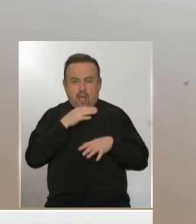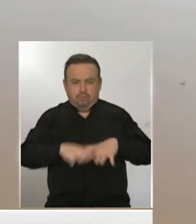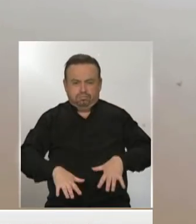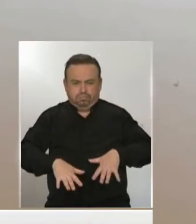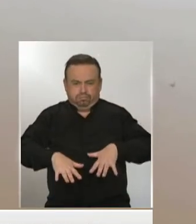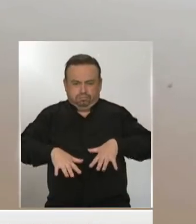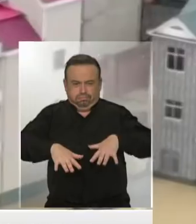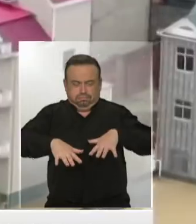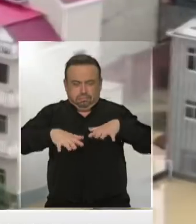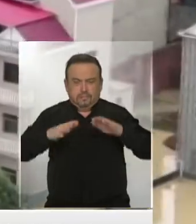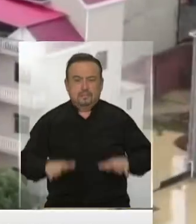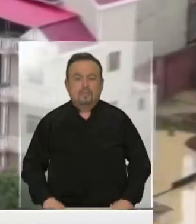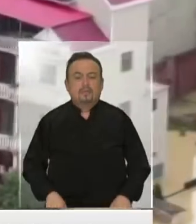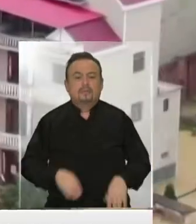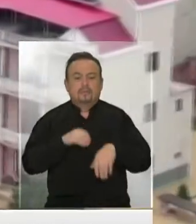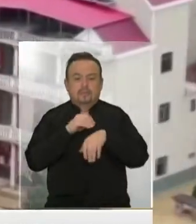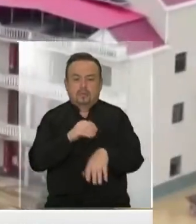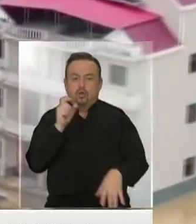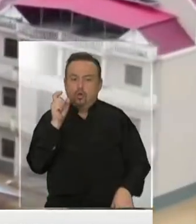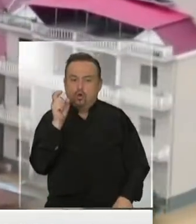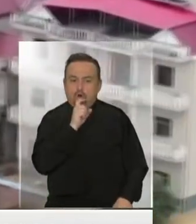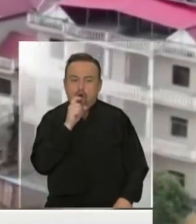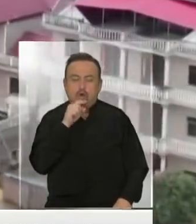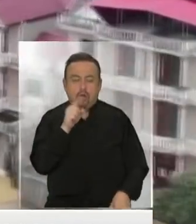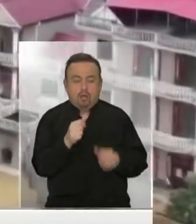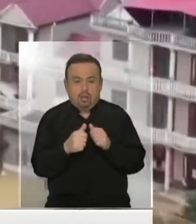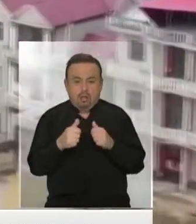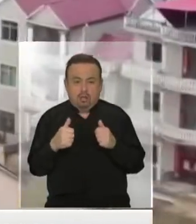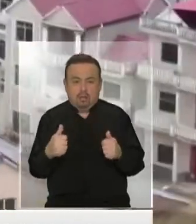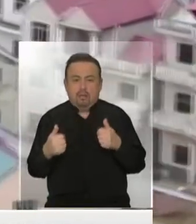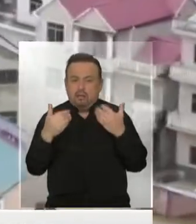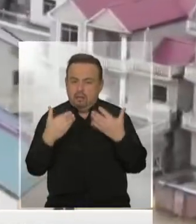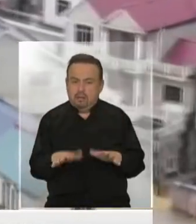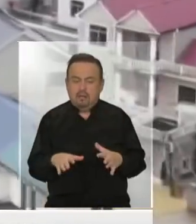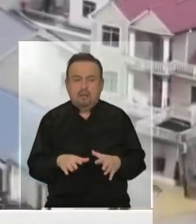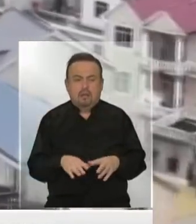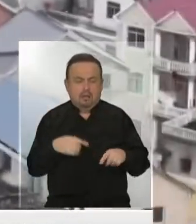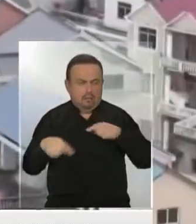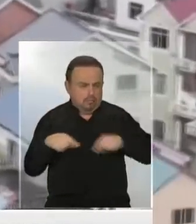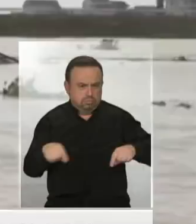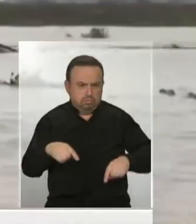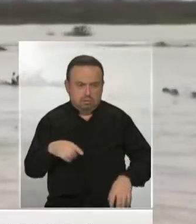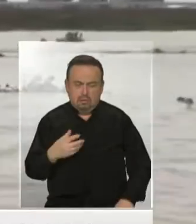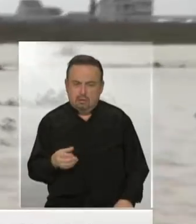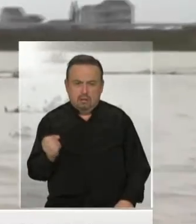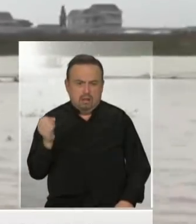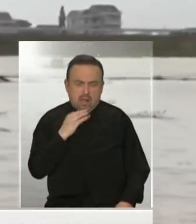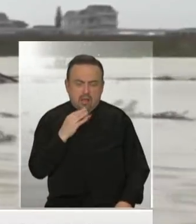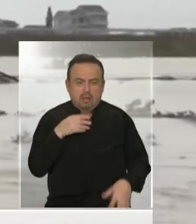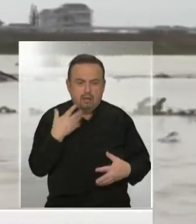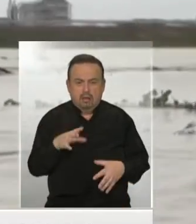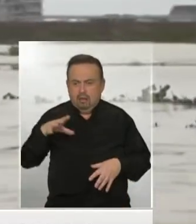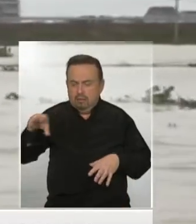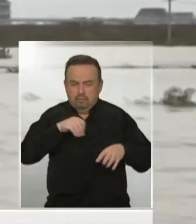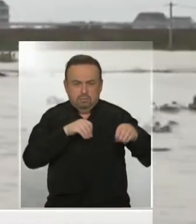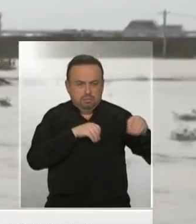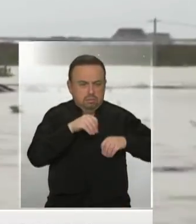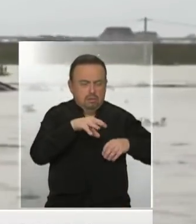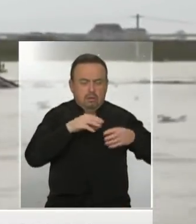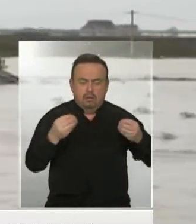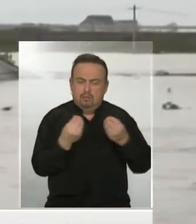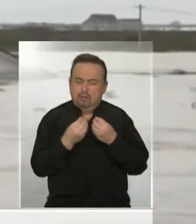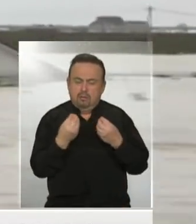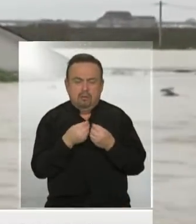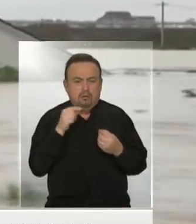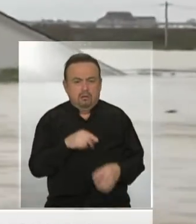o clasificadas con alerta roja. Las autoridades locales han tenido que actuar rápidamente, obviamente, para evacuar de manera segura a miles